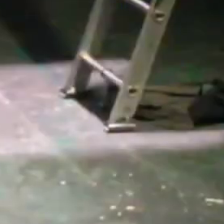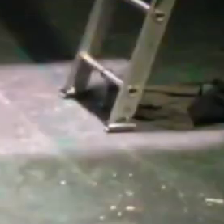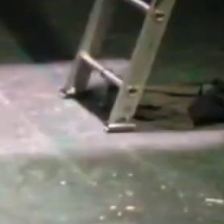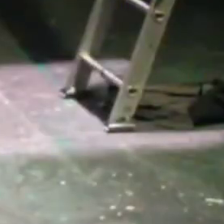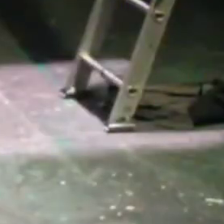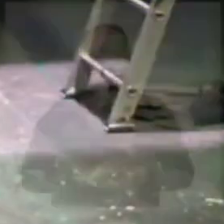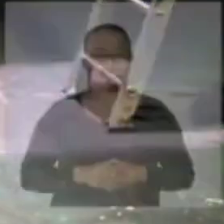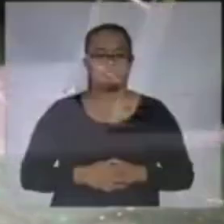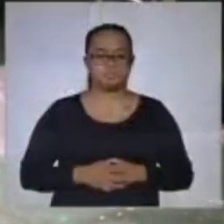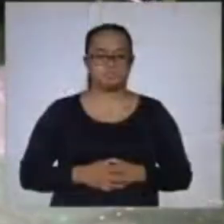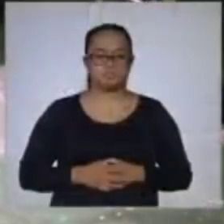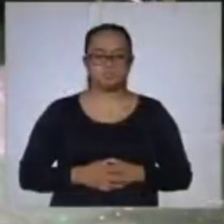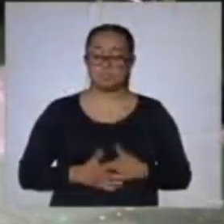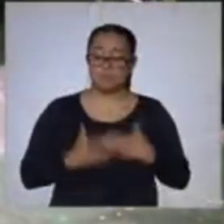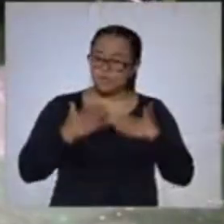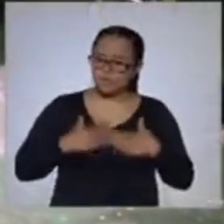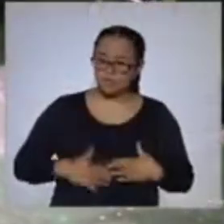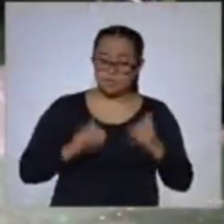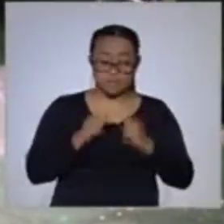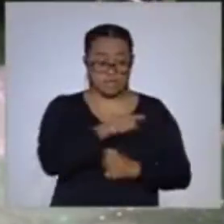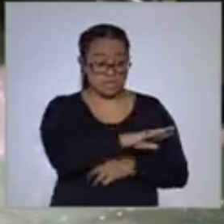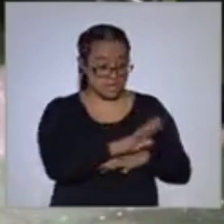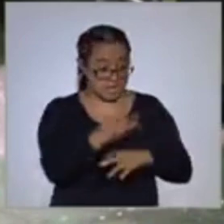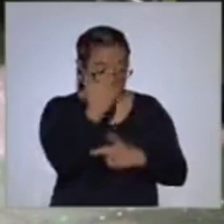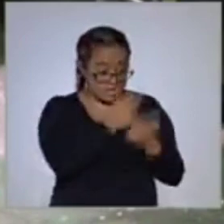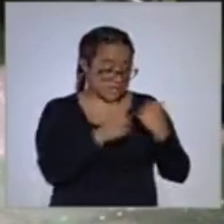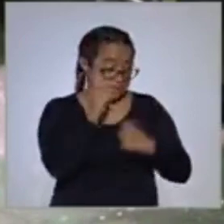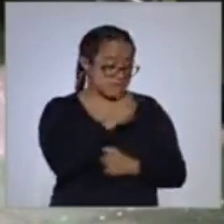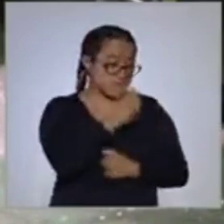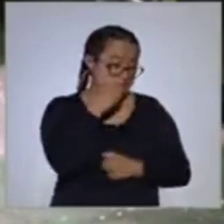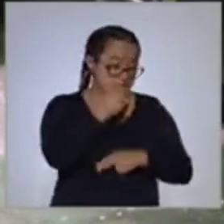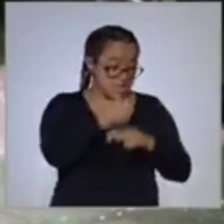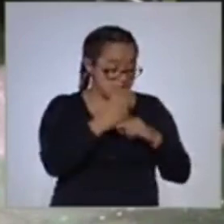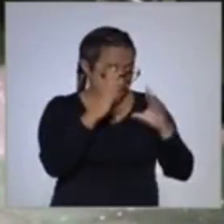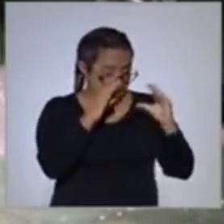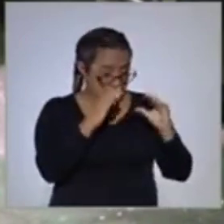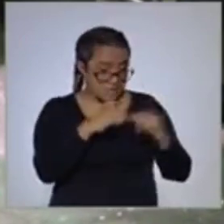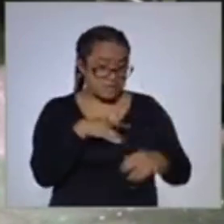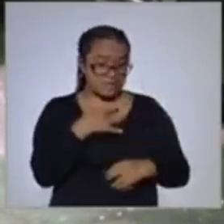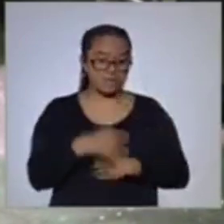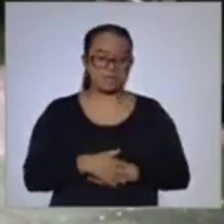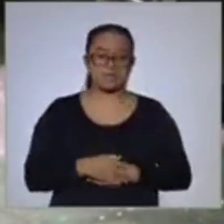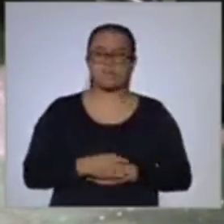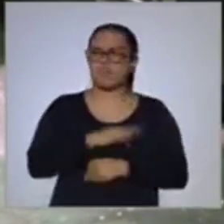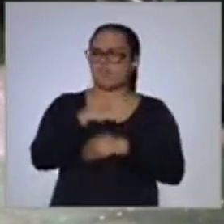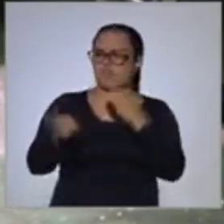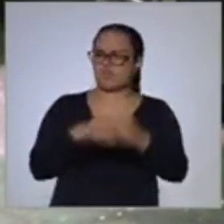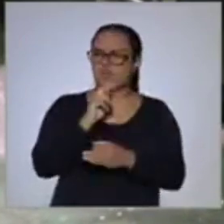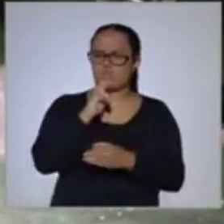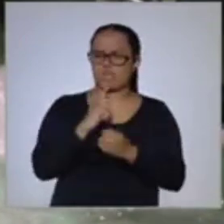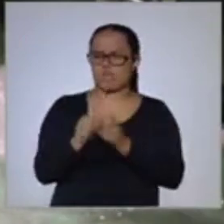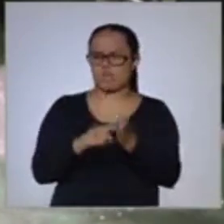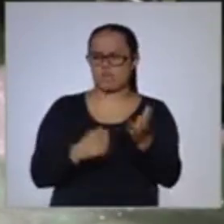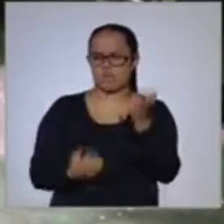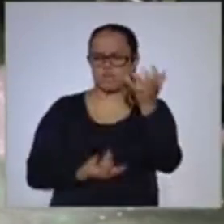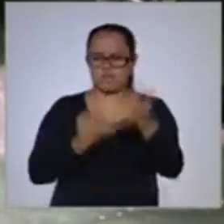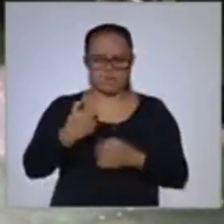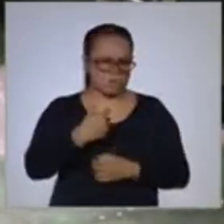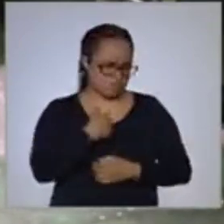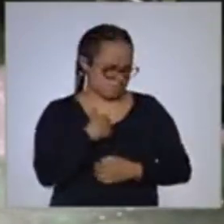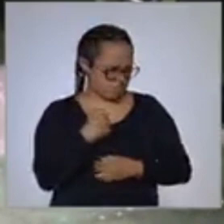No entiendo. ¿Revisas tu almohada antes de incendiarlo todo? ¿Mi almohada para